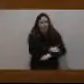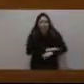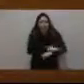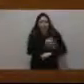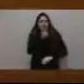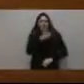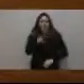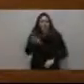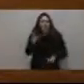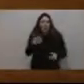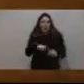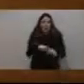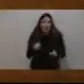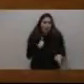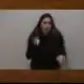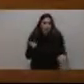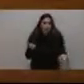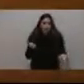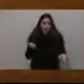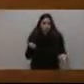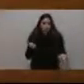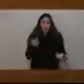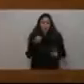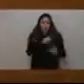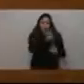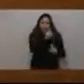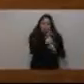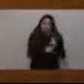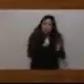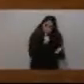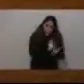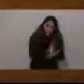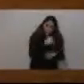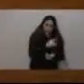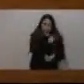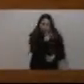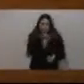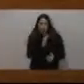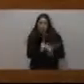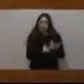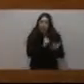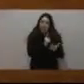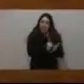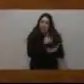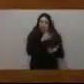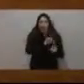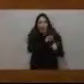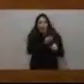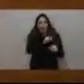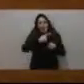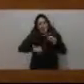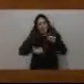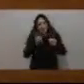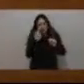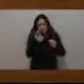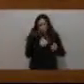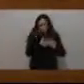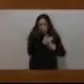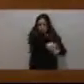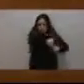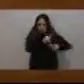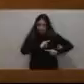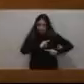del momento. Y le volvemos a hacer la pregunta en el segundo turno, le volvemos a hacer la misma pregunta, pero de forma inversa, a si así conseguimos que usted nos conteste.